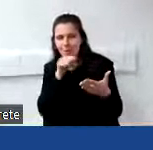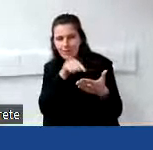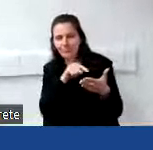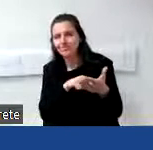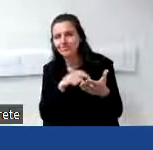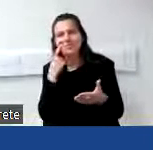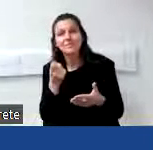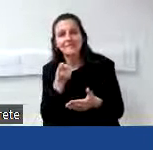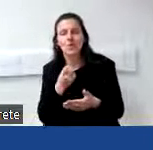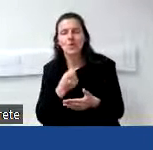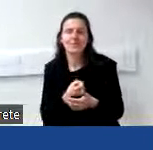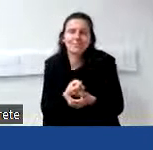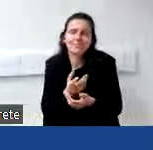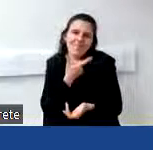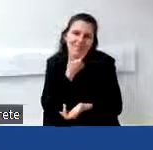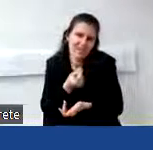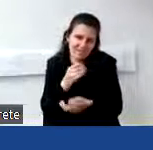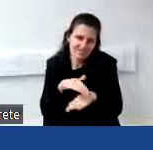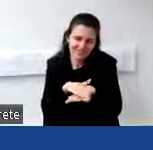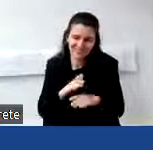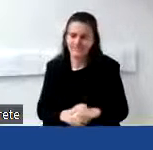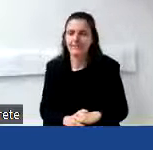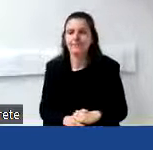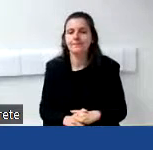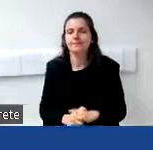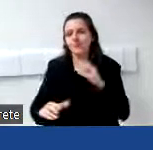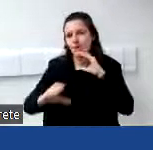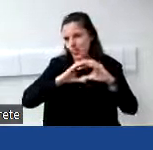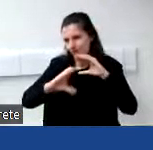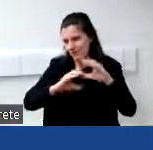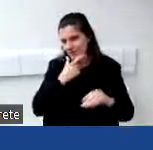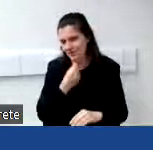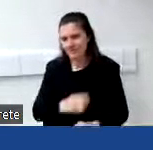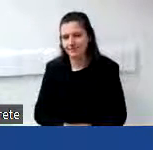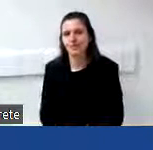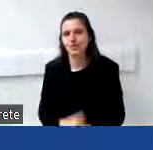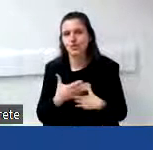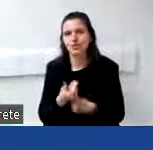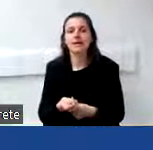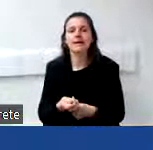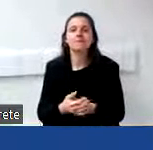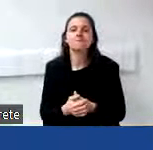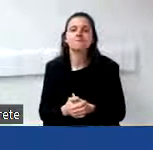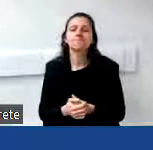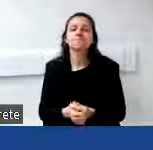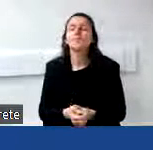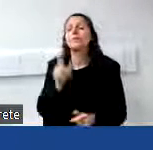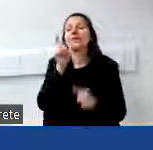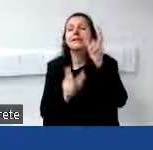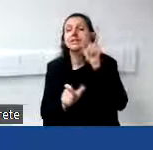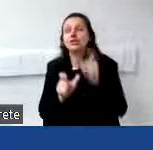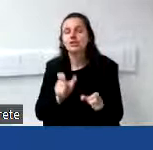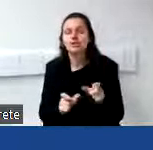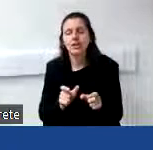puedan facilitar la comunicación. ¿Sí? Ahora, personas con discapacidad psíquica,